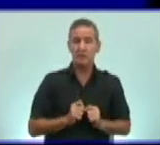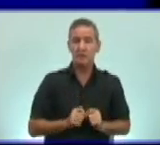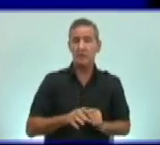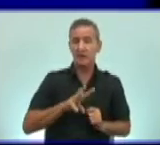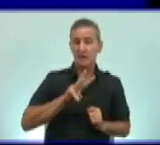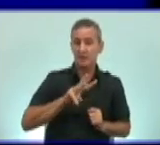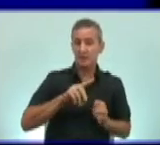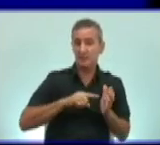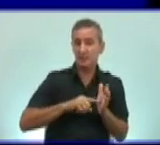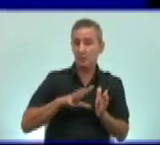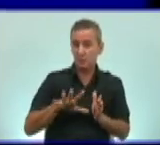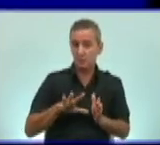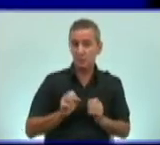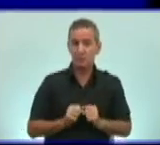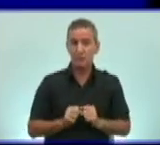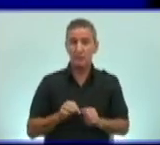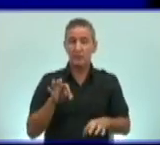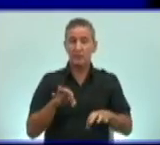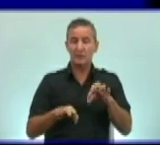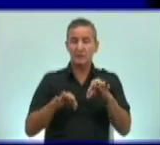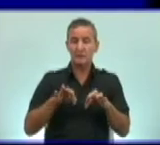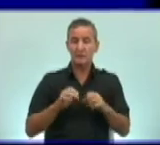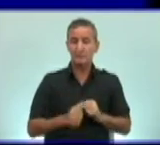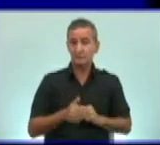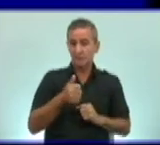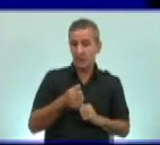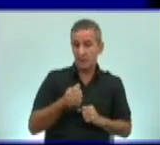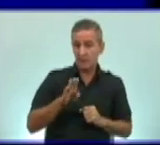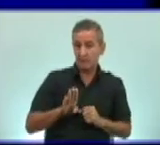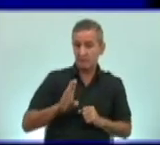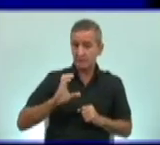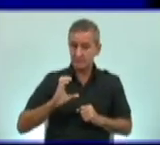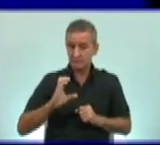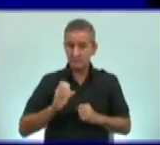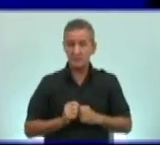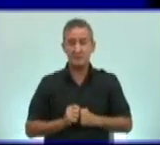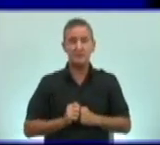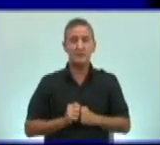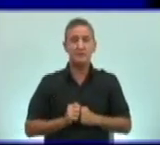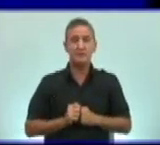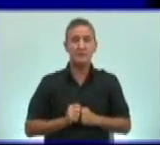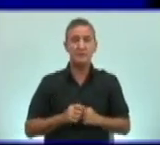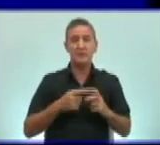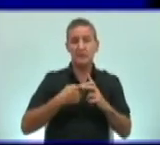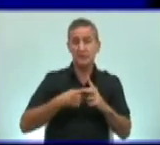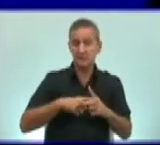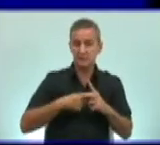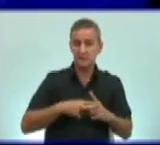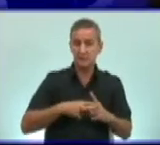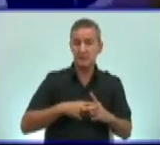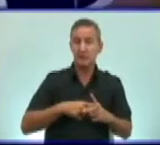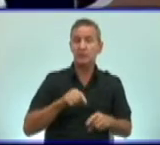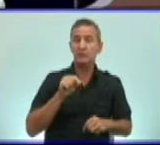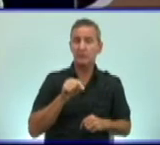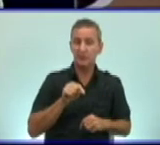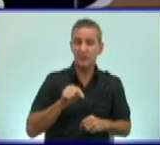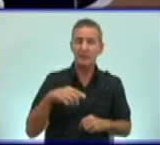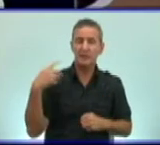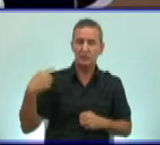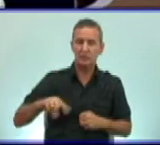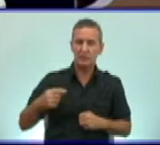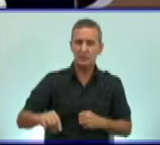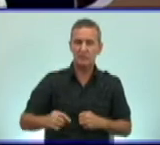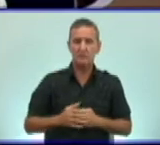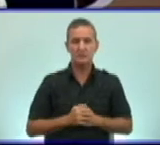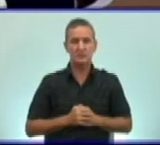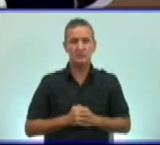podríamos elegir los incisos A, B y C y resolver estos ejercicios. Pues